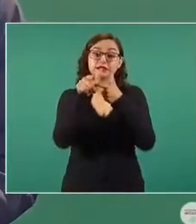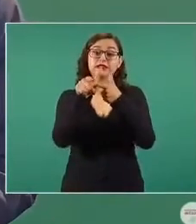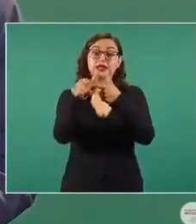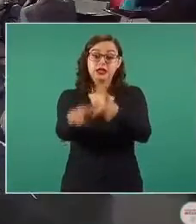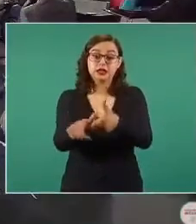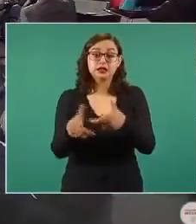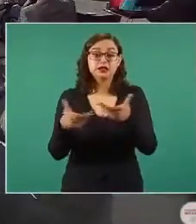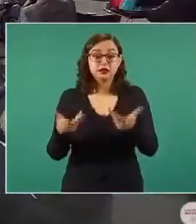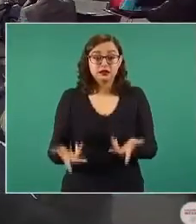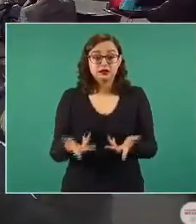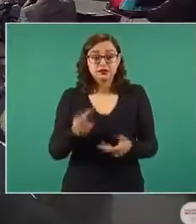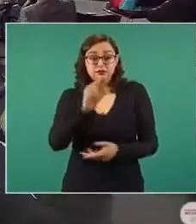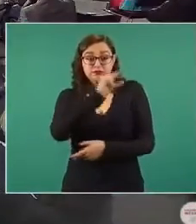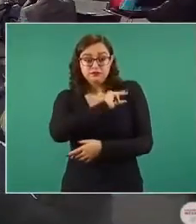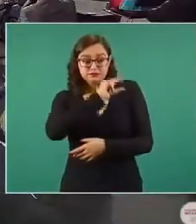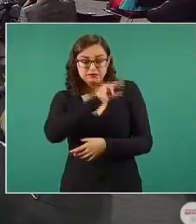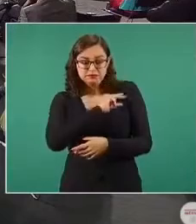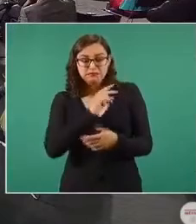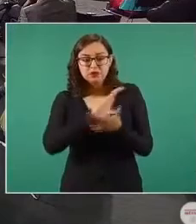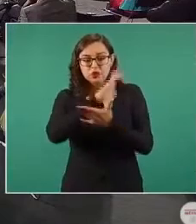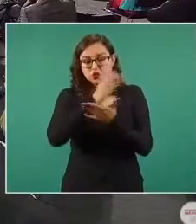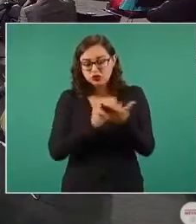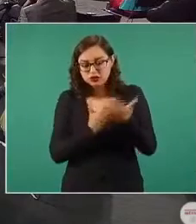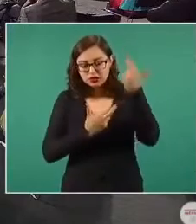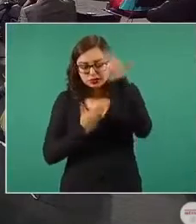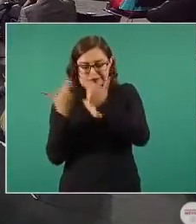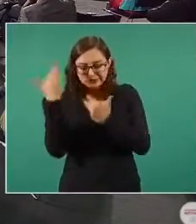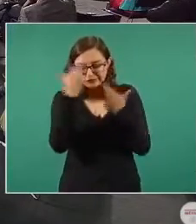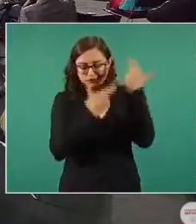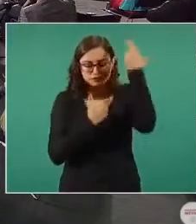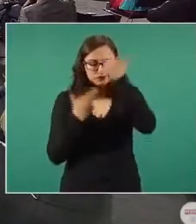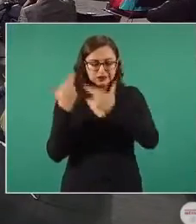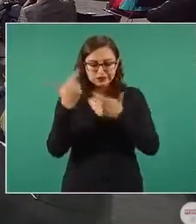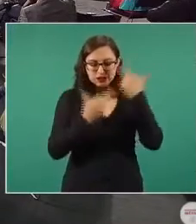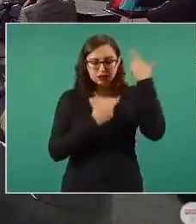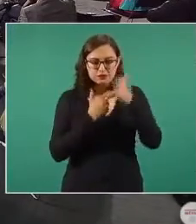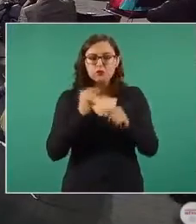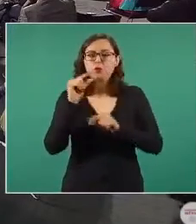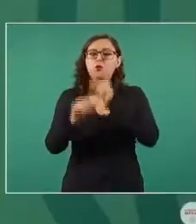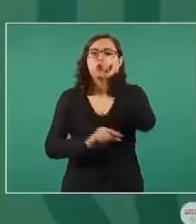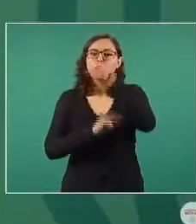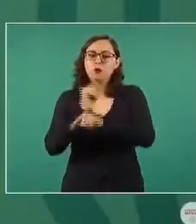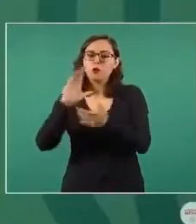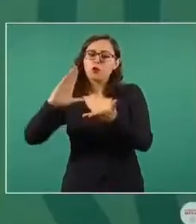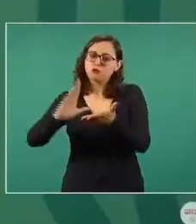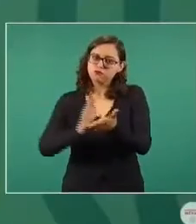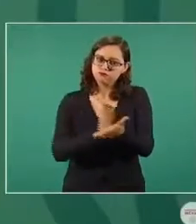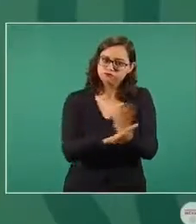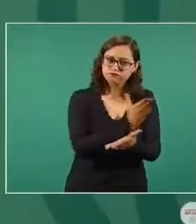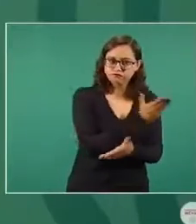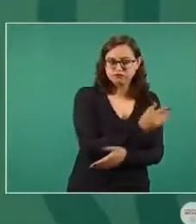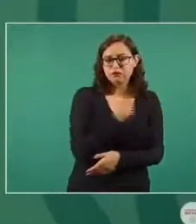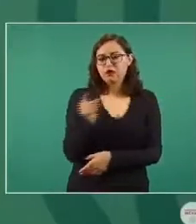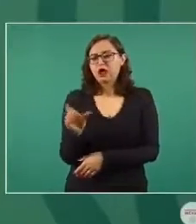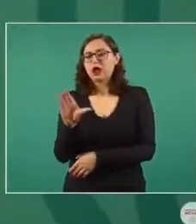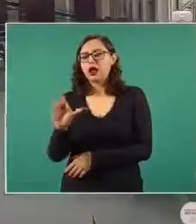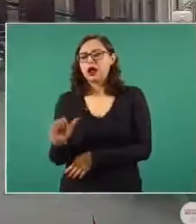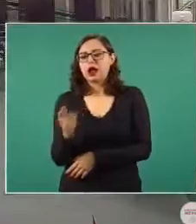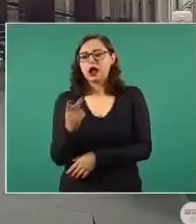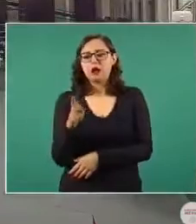ese mantenimiento privado, que en efecto se fortalezca Capufe. ¿Y ya no habrá